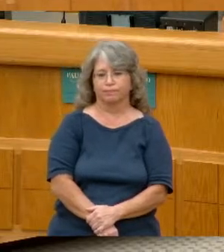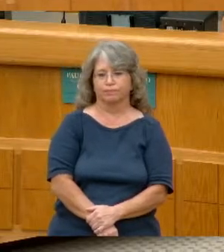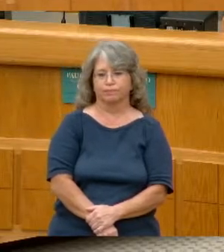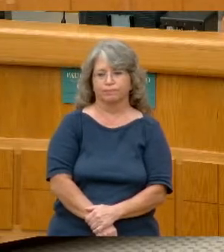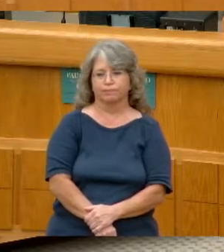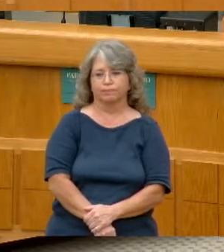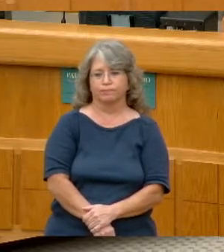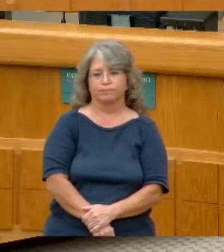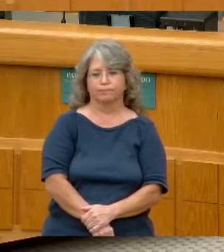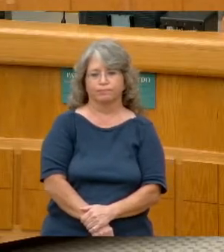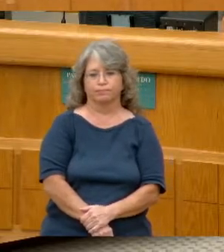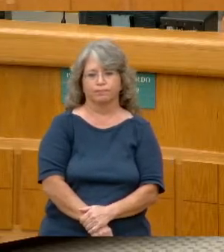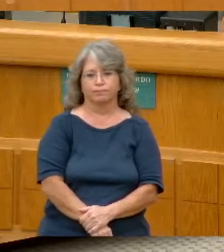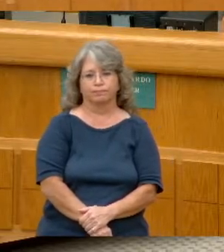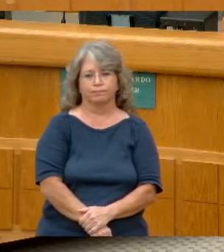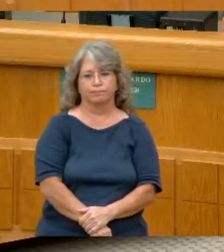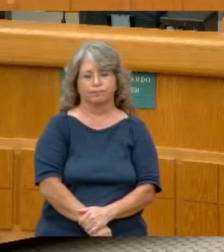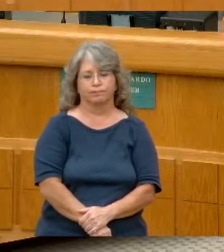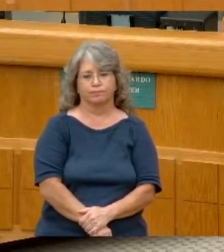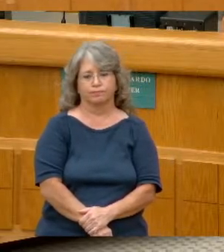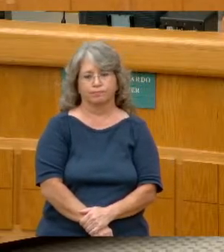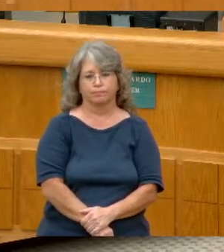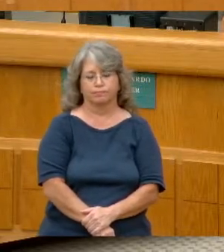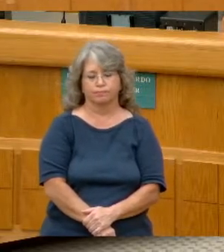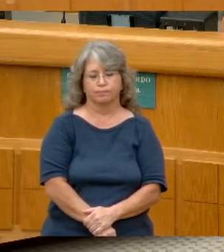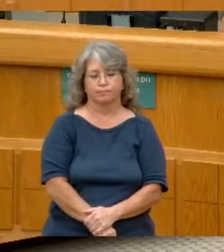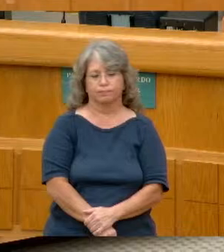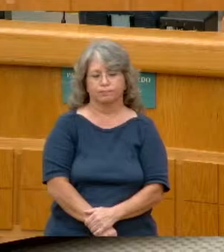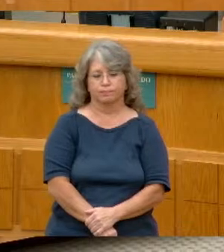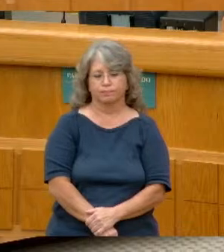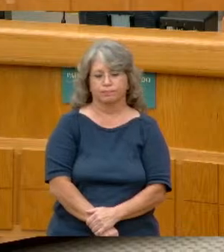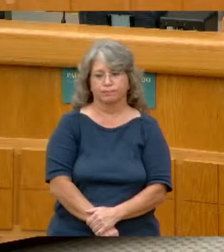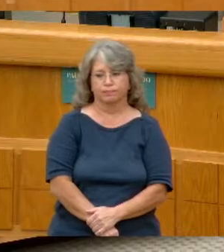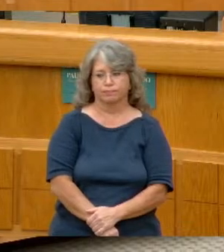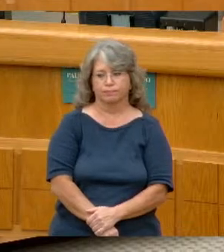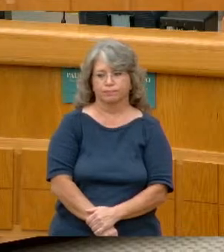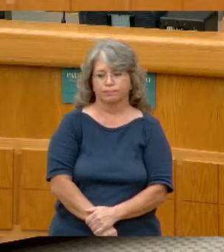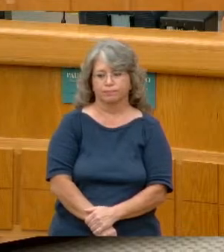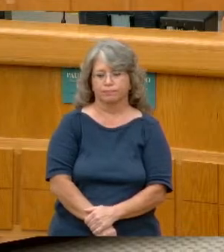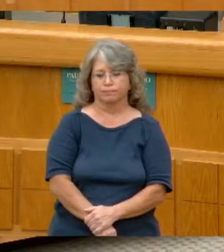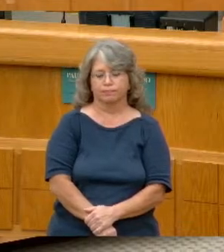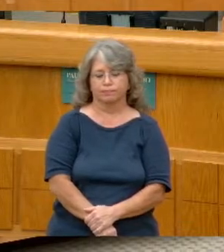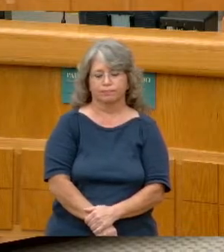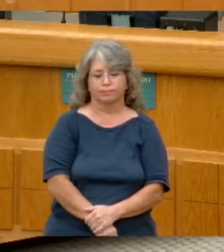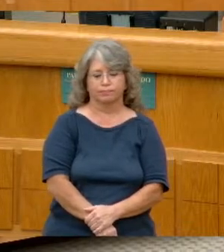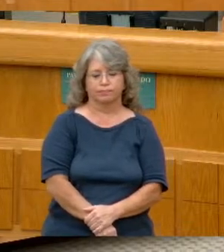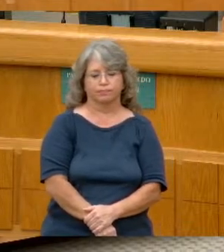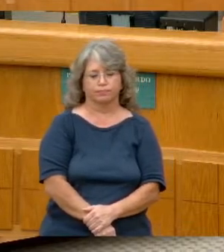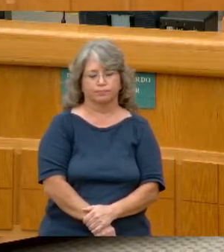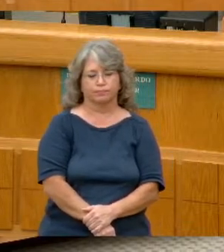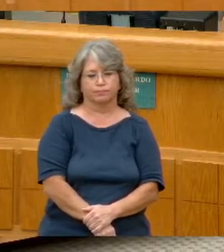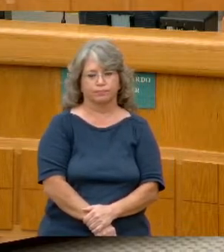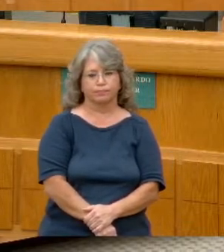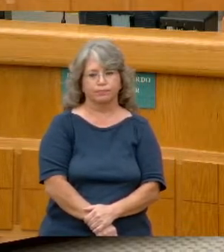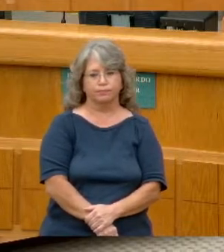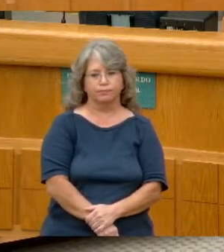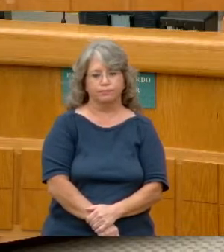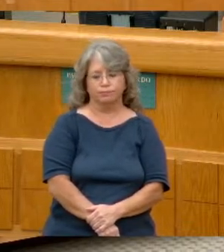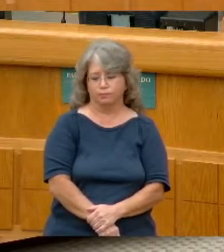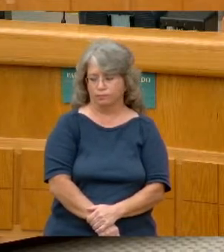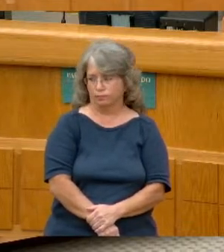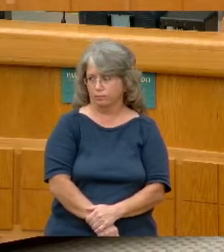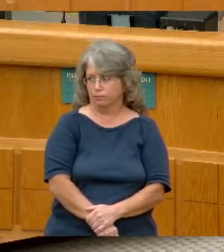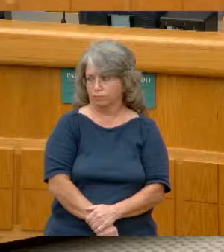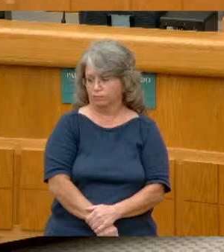826-7238. El 1 de noviembre entró en vigor una nueva definición de casos positivos sospechosos. Un caso sospechoso es un caso que tiene un